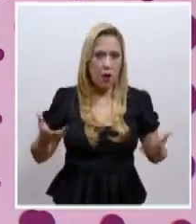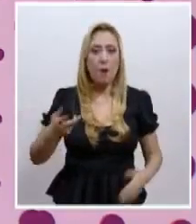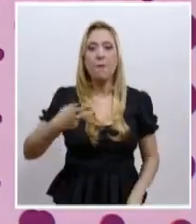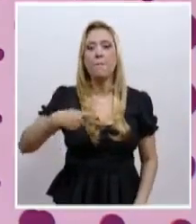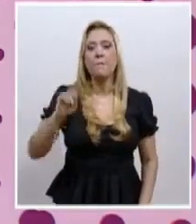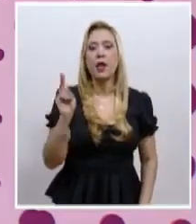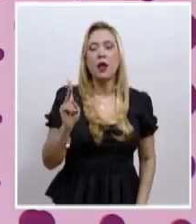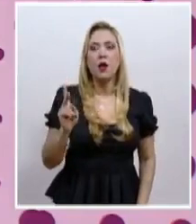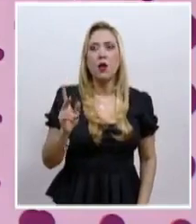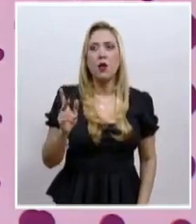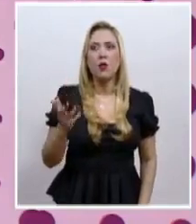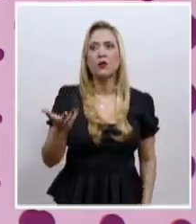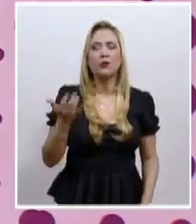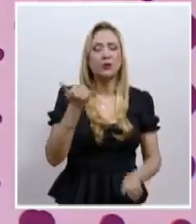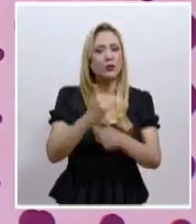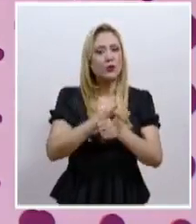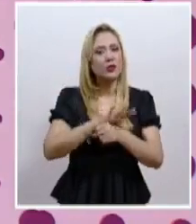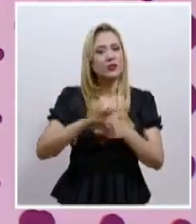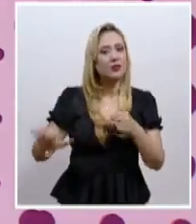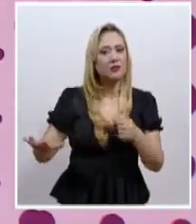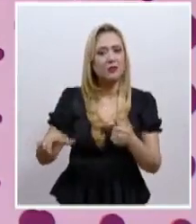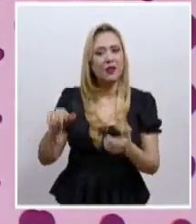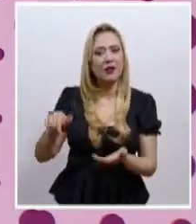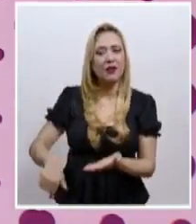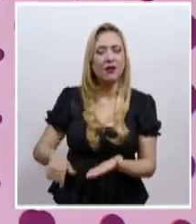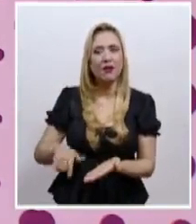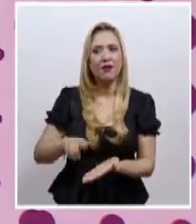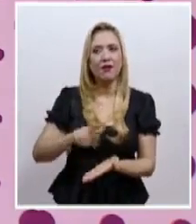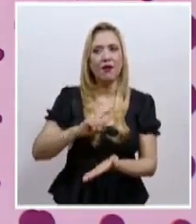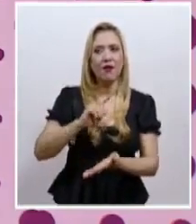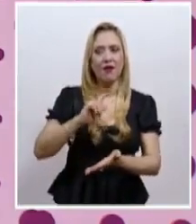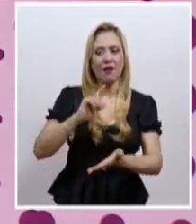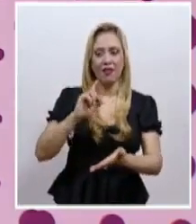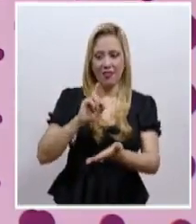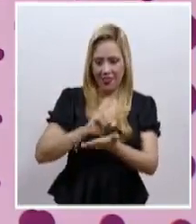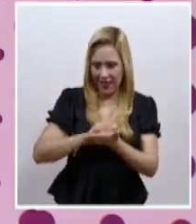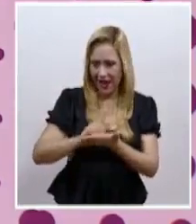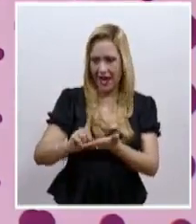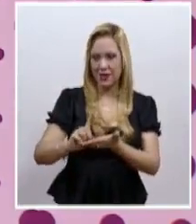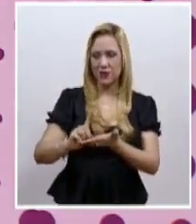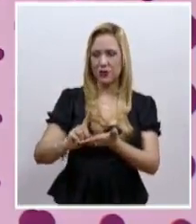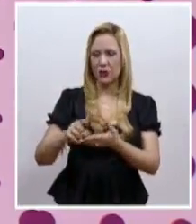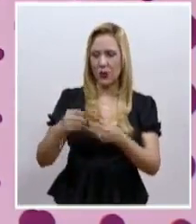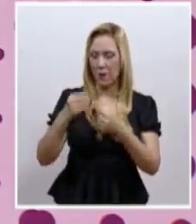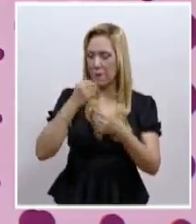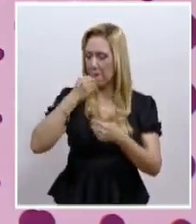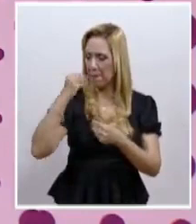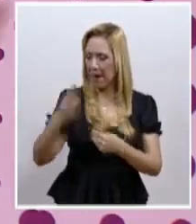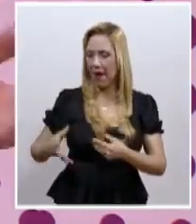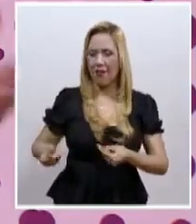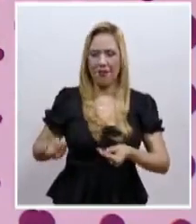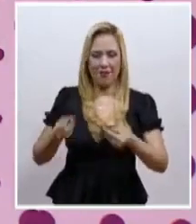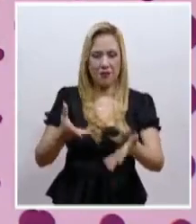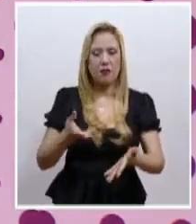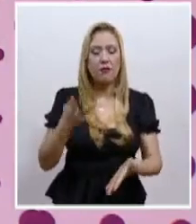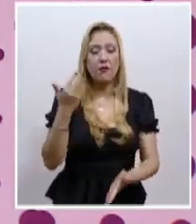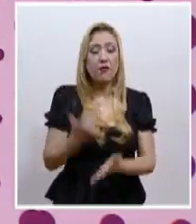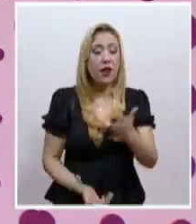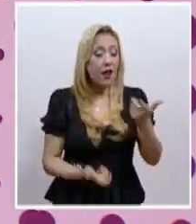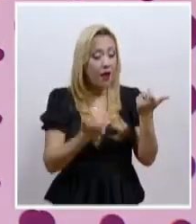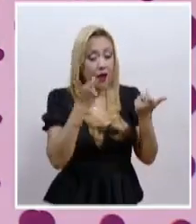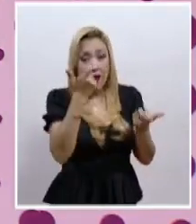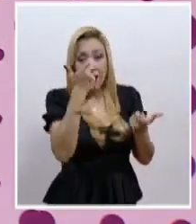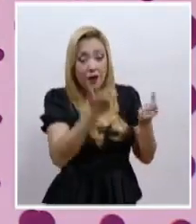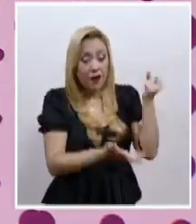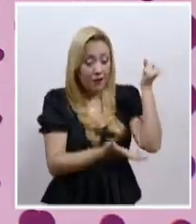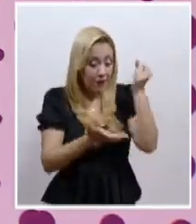no hay derecho que pueda valer si no hay un presupuesto que lo pueda sostener. Pongo un ejemplo muy